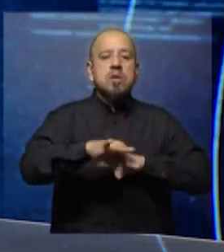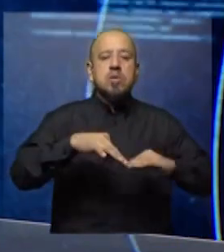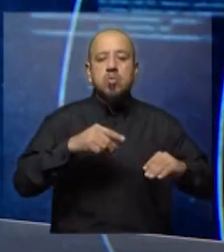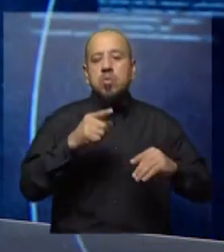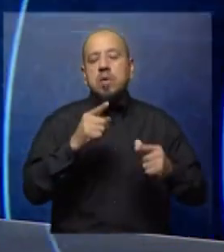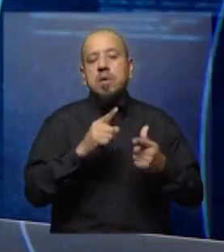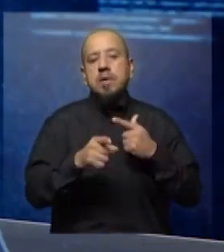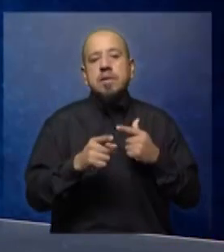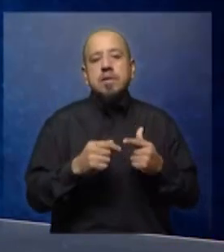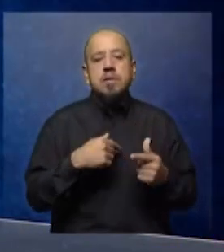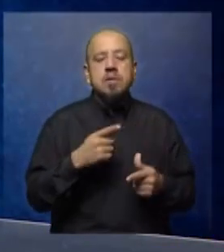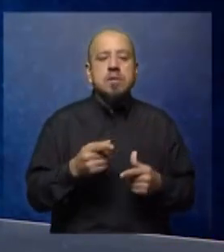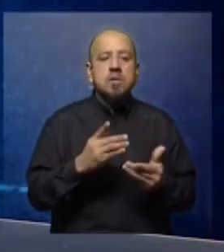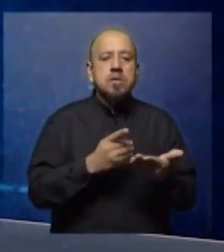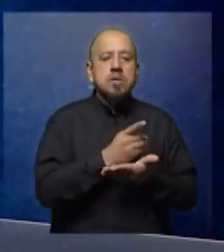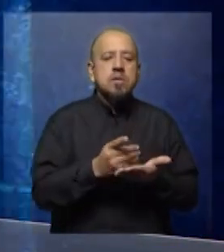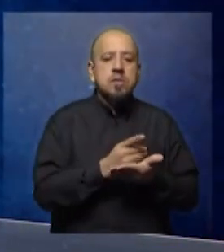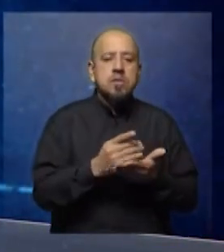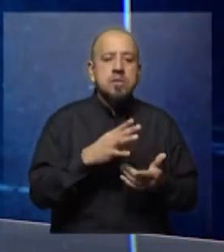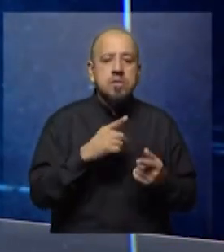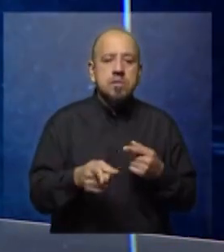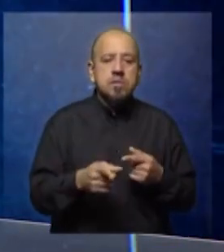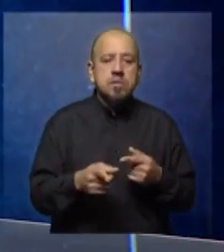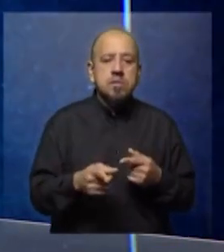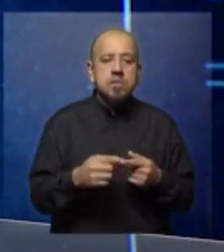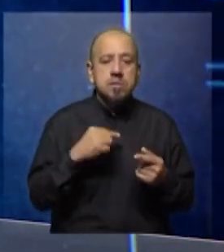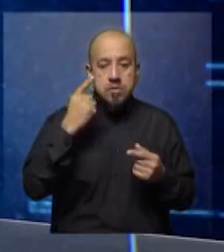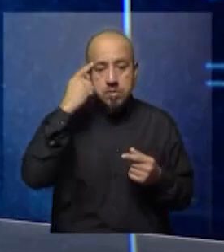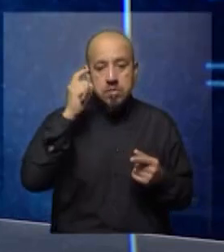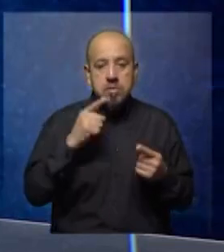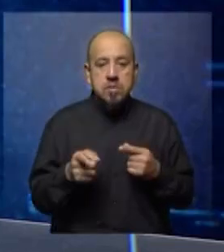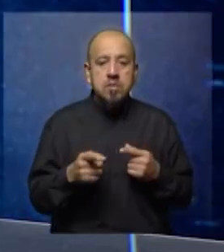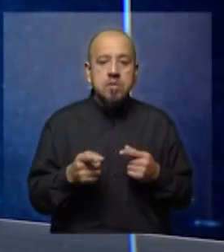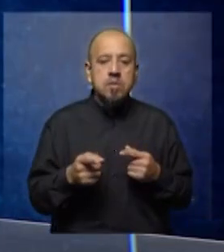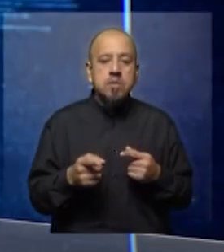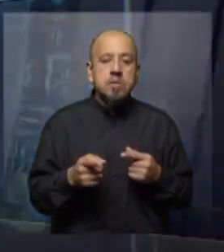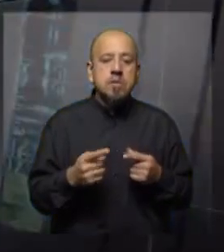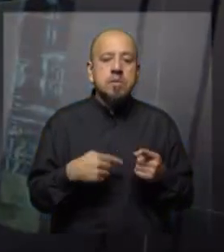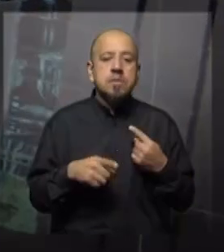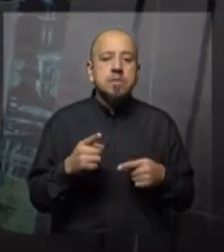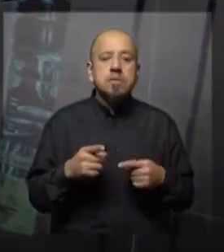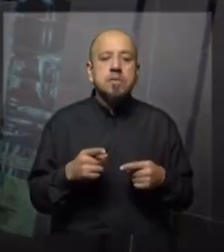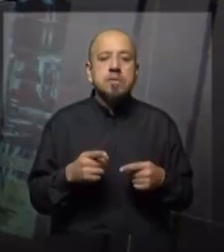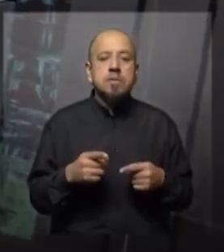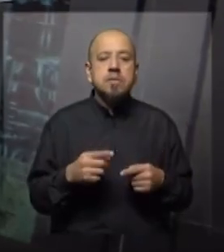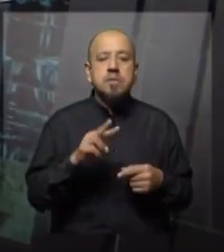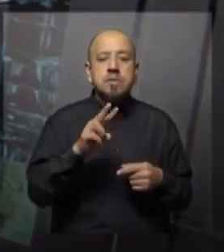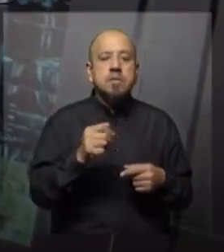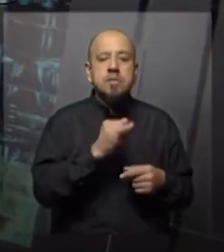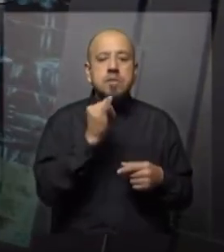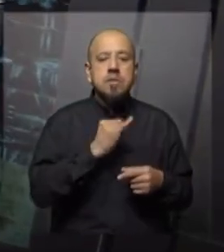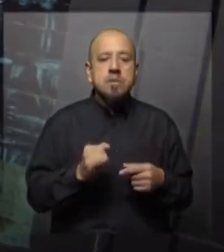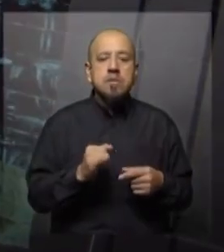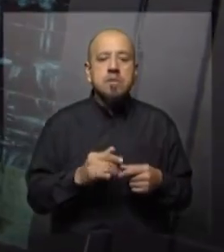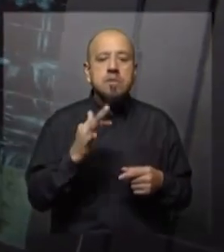el diseño este tenemos ese espíritu No ese espíritu de esa dialógica más ferreiana